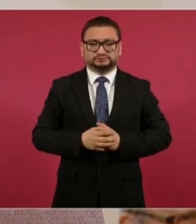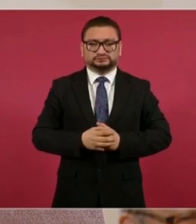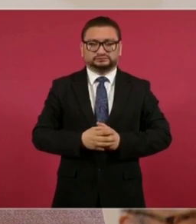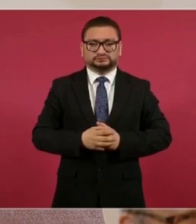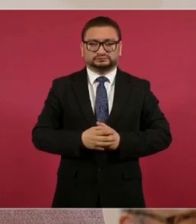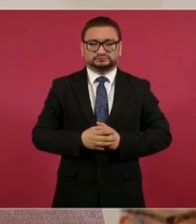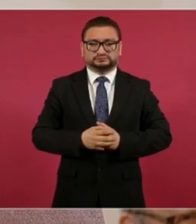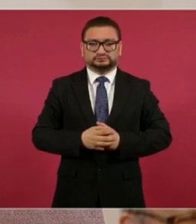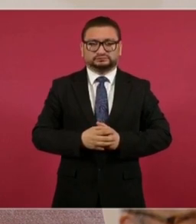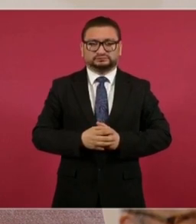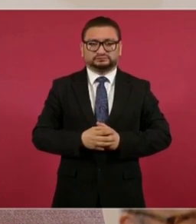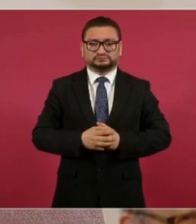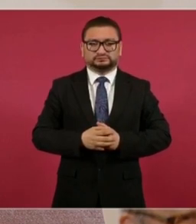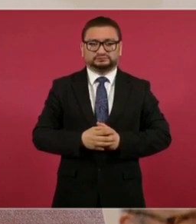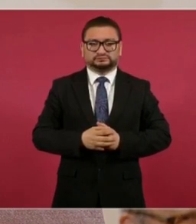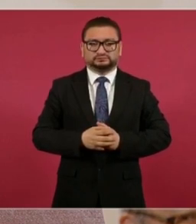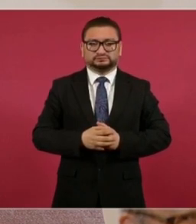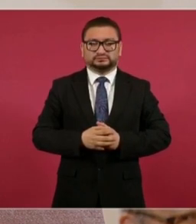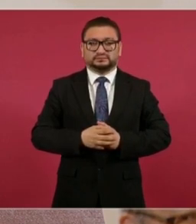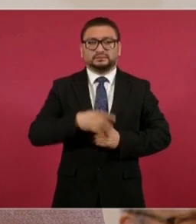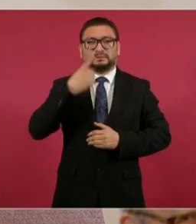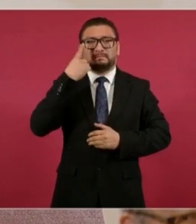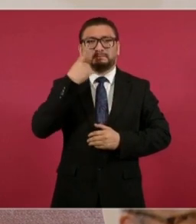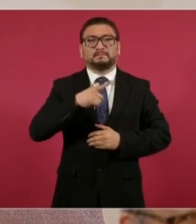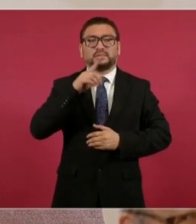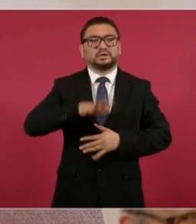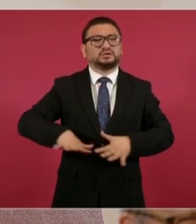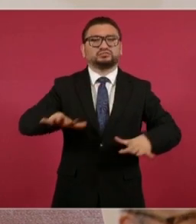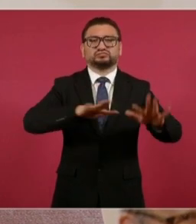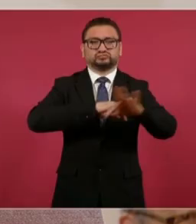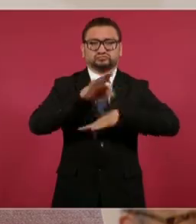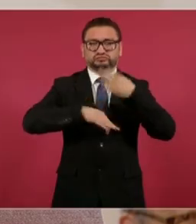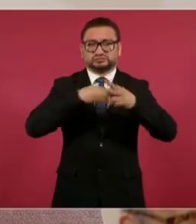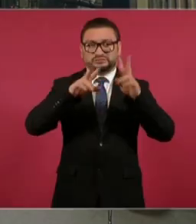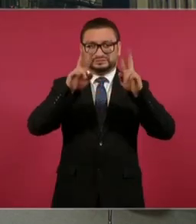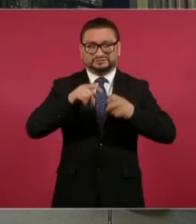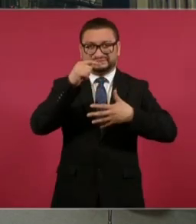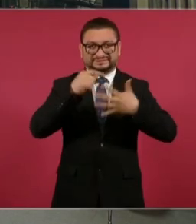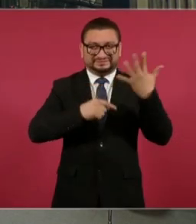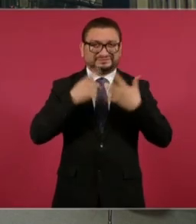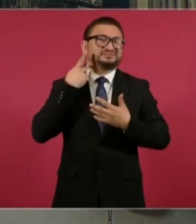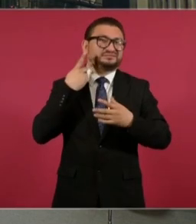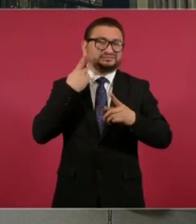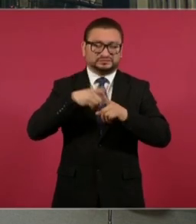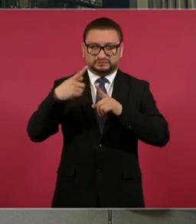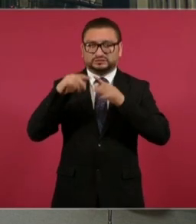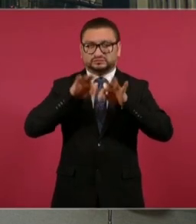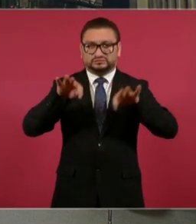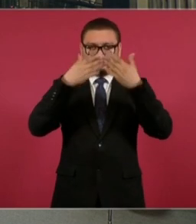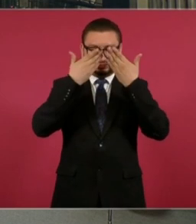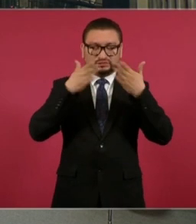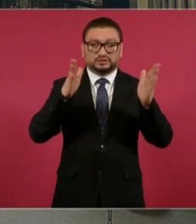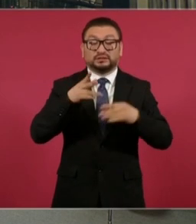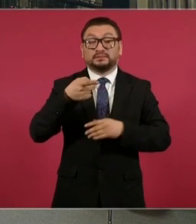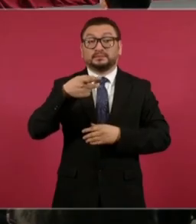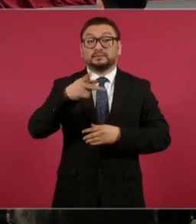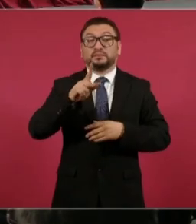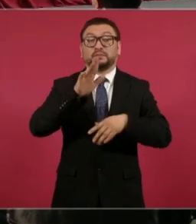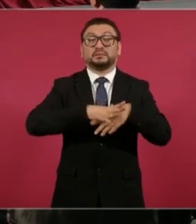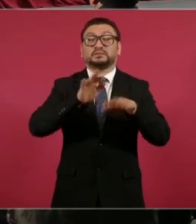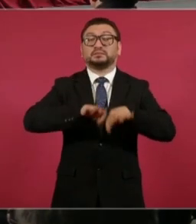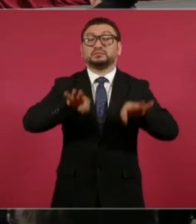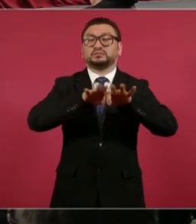ellos para que nos politicos todos pero estoy hablando fundamentalmente a